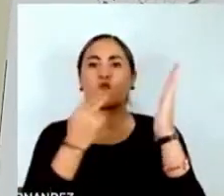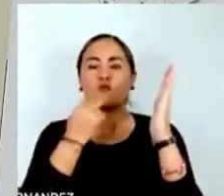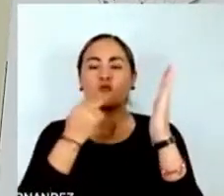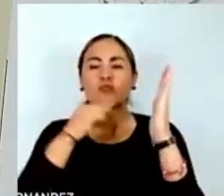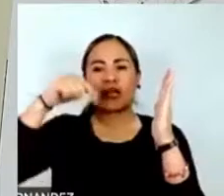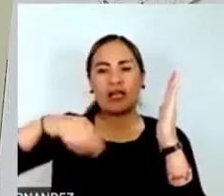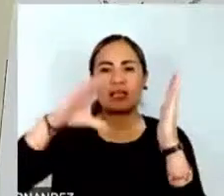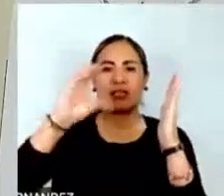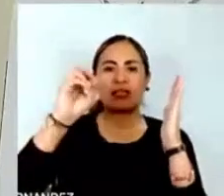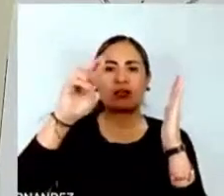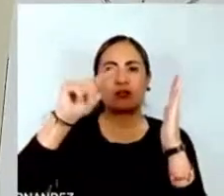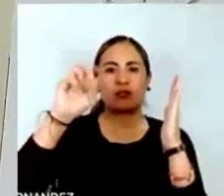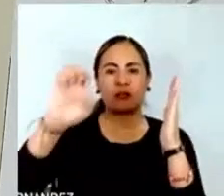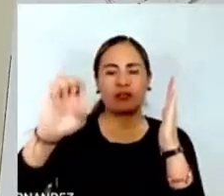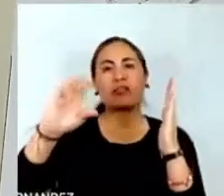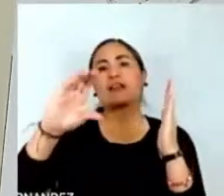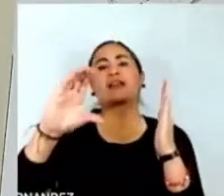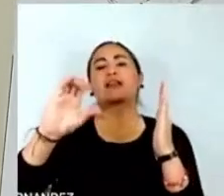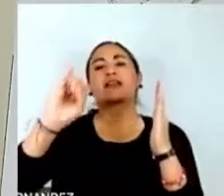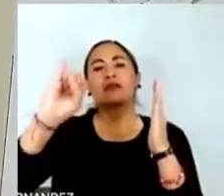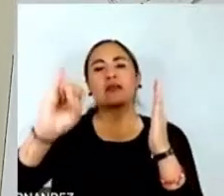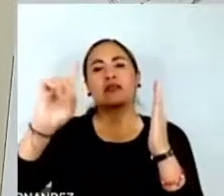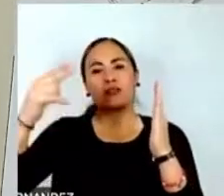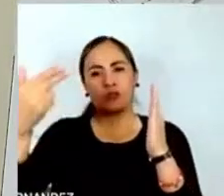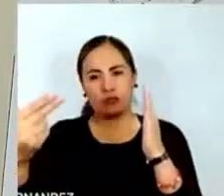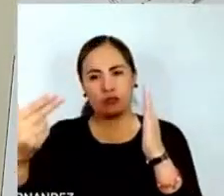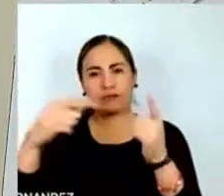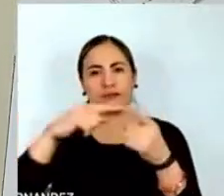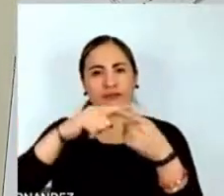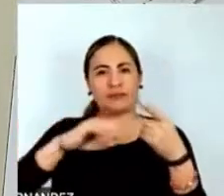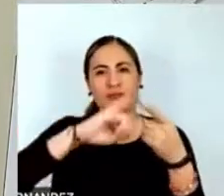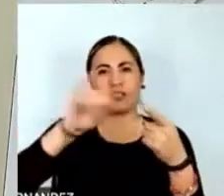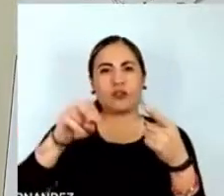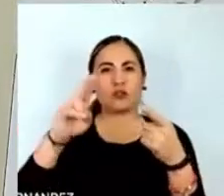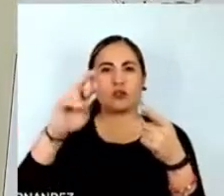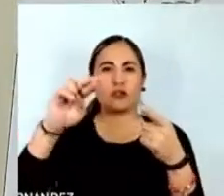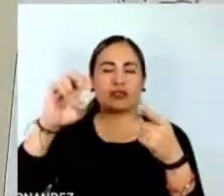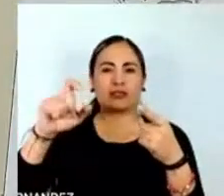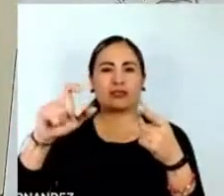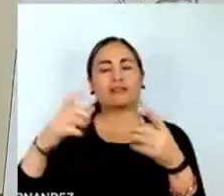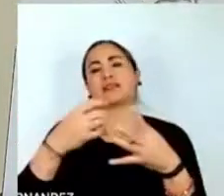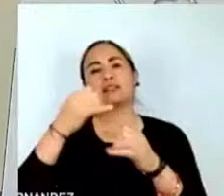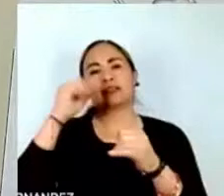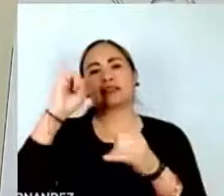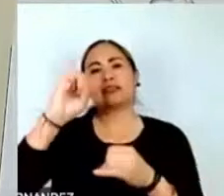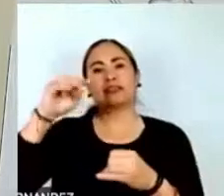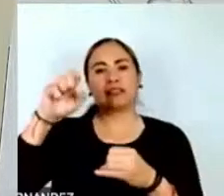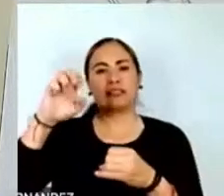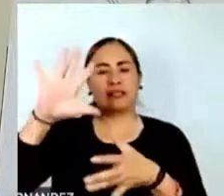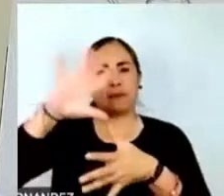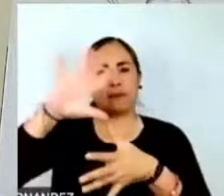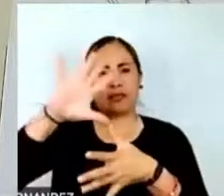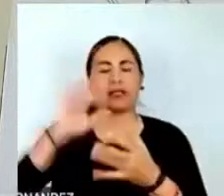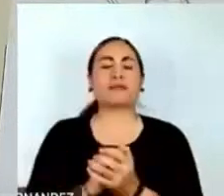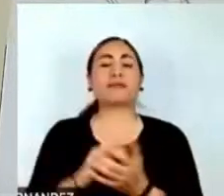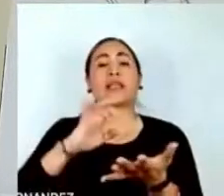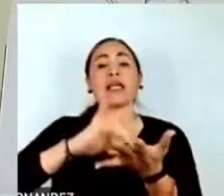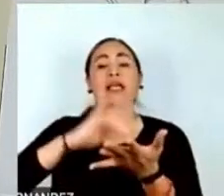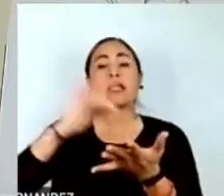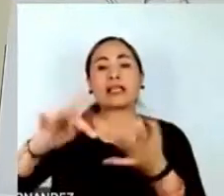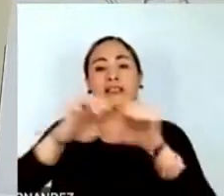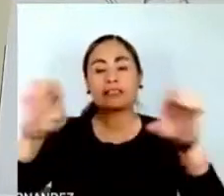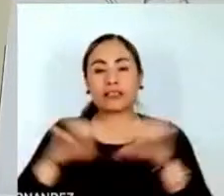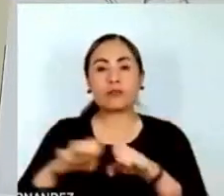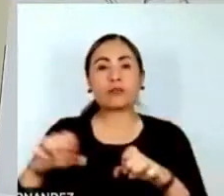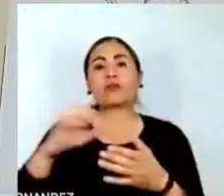al interpretar el Corpus Juris Interamericano. Quiero aprovechar para agradecer al equipo del Centro de Estudios Constitucionales que ha